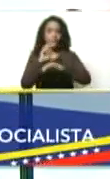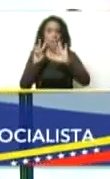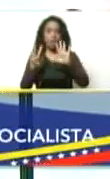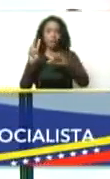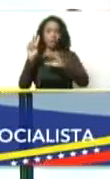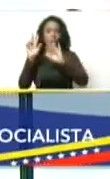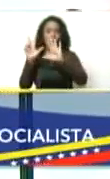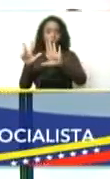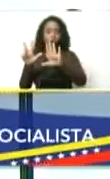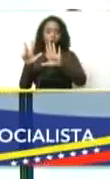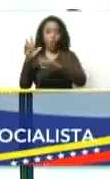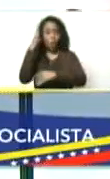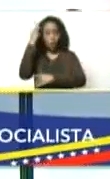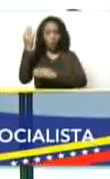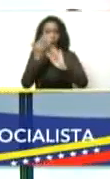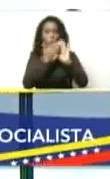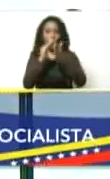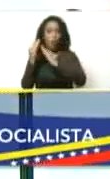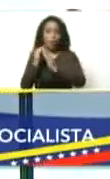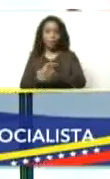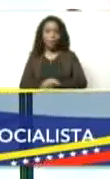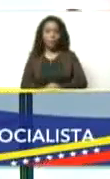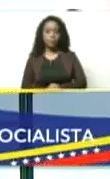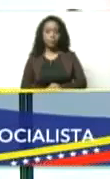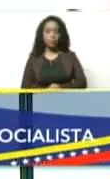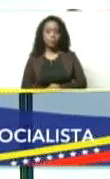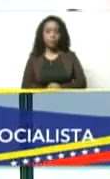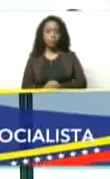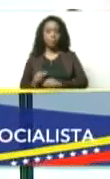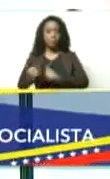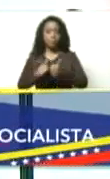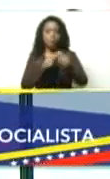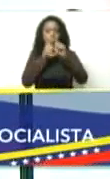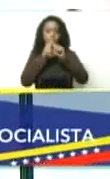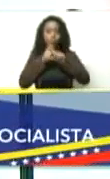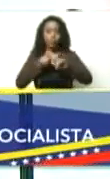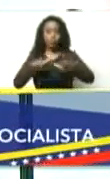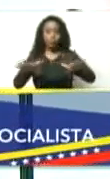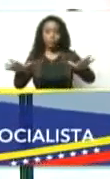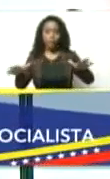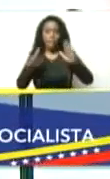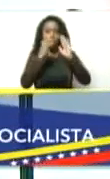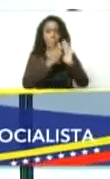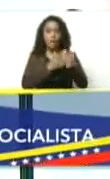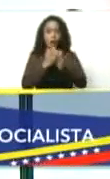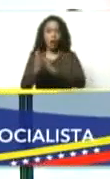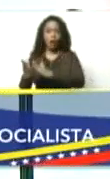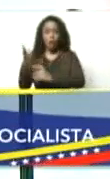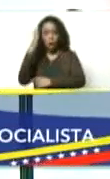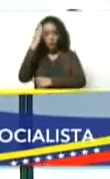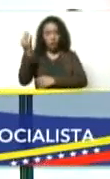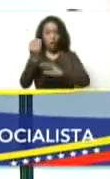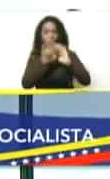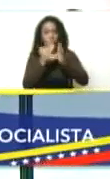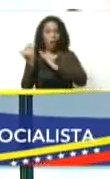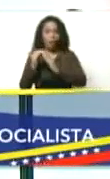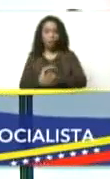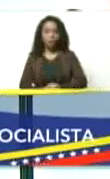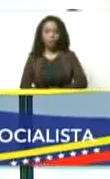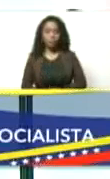49.178 consejos comunales. Se han seguido multiplicando y organizando los consejos comunales.